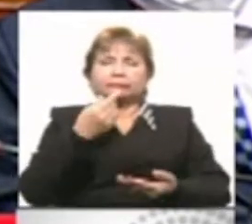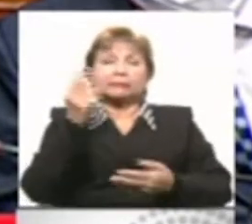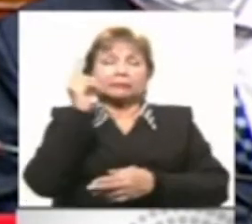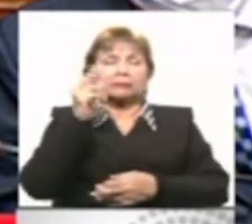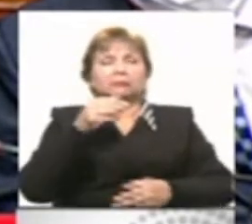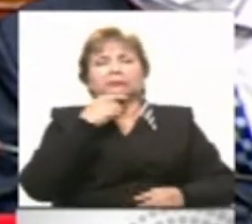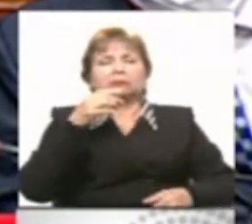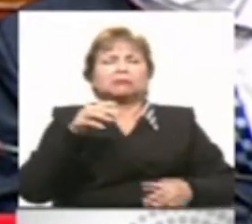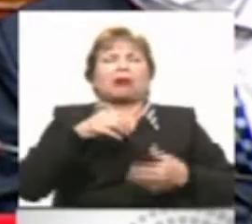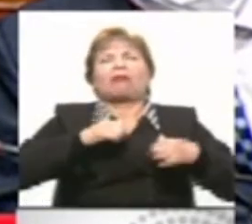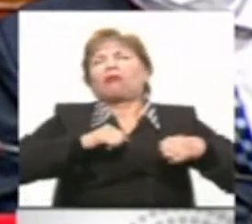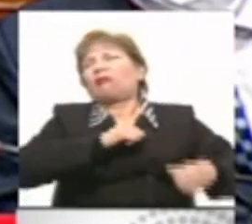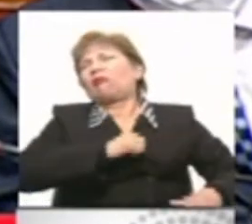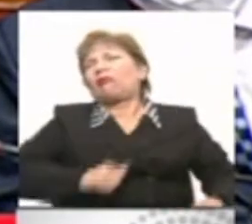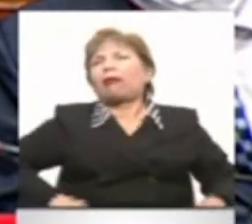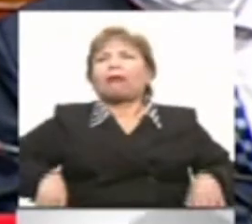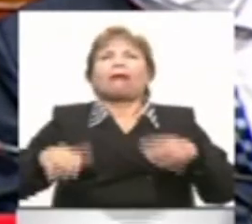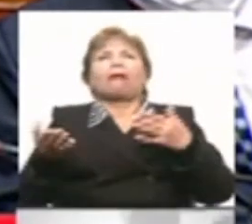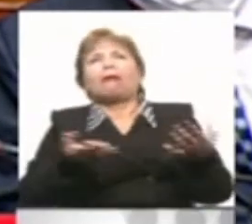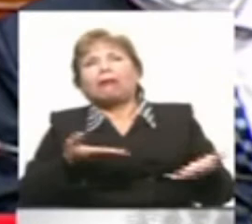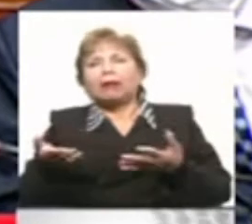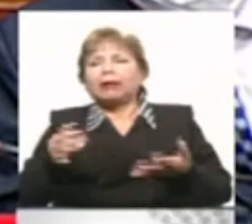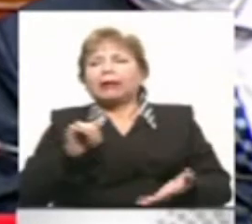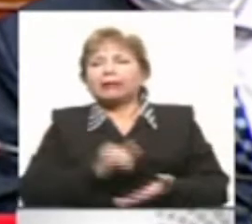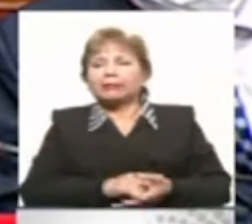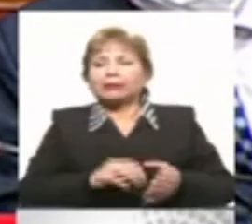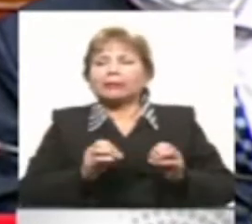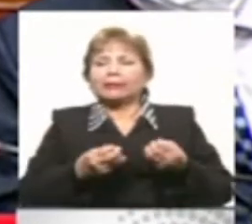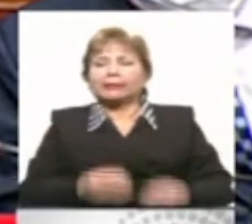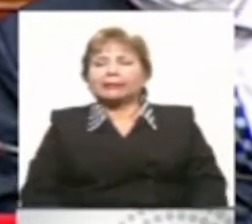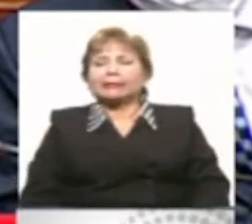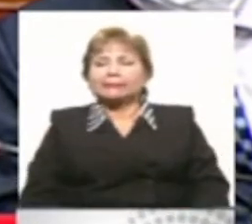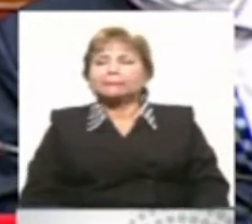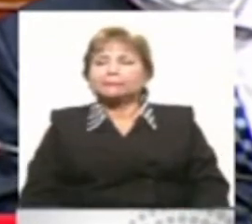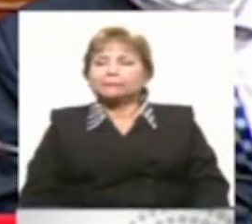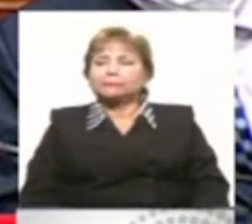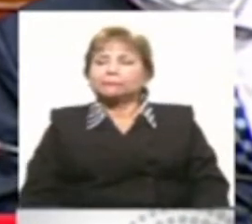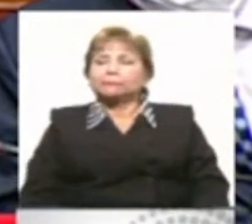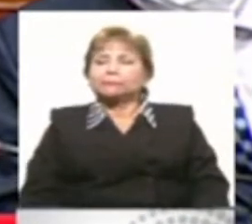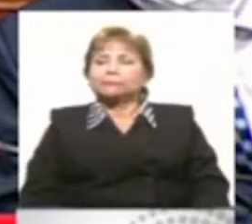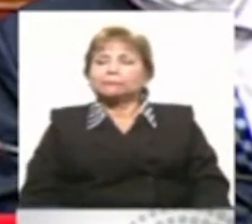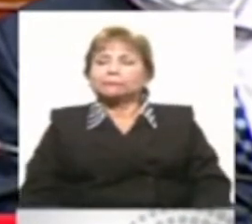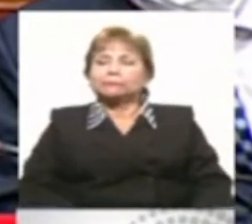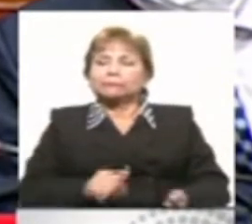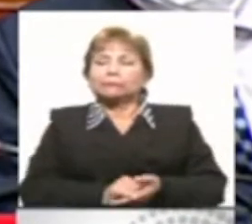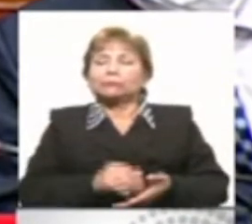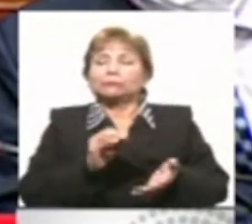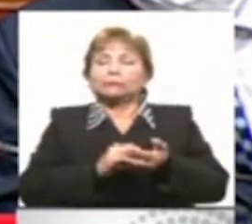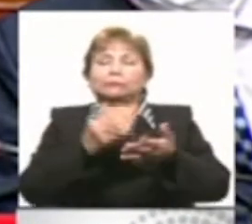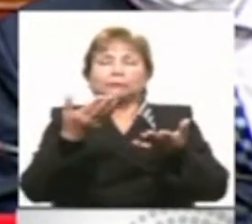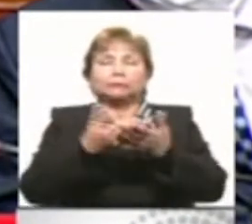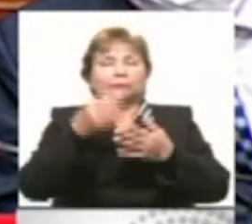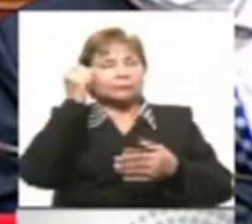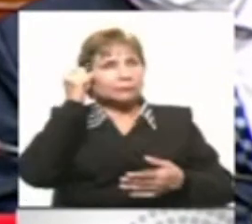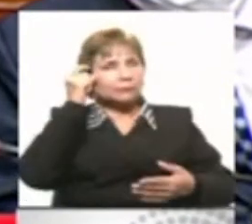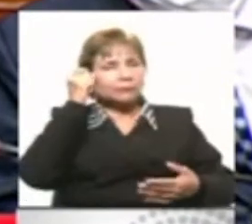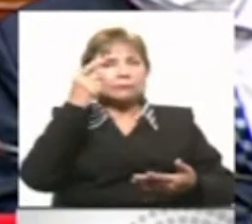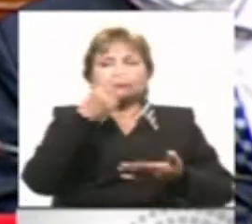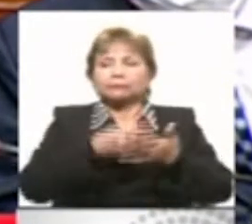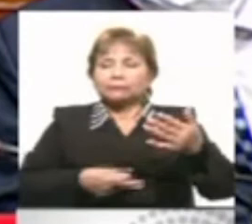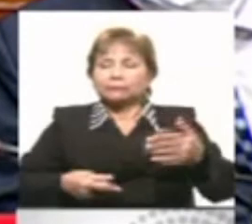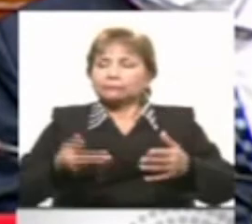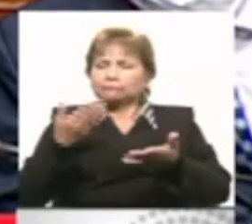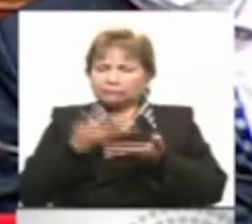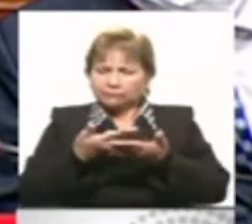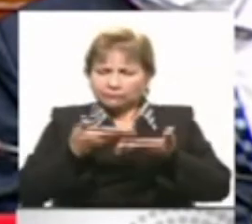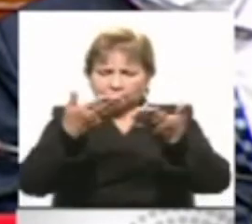más que son zánganos que se han venido sirviendo del magisterio. Como ya lo dijo, en ese sentido,